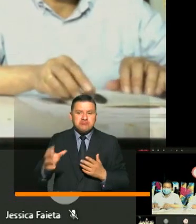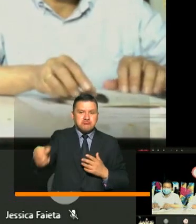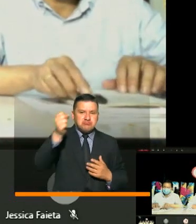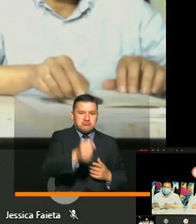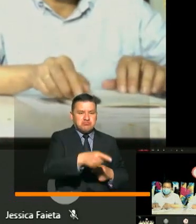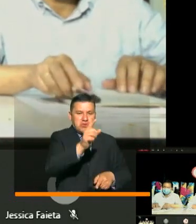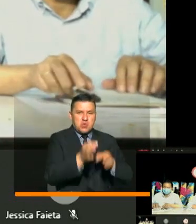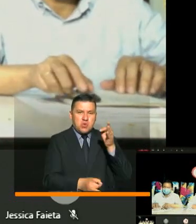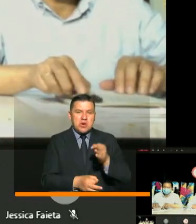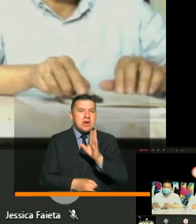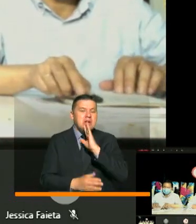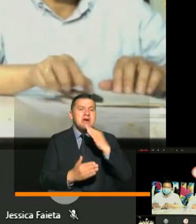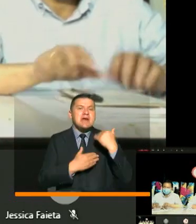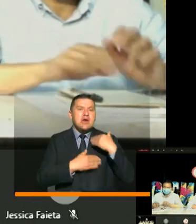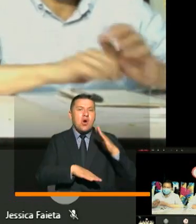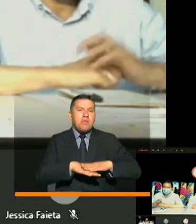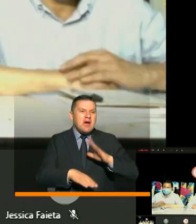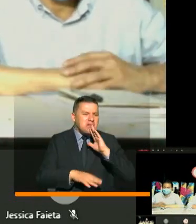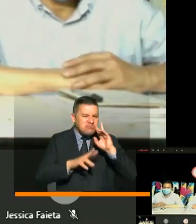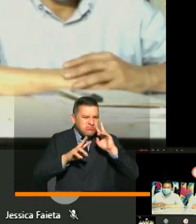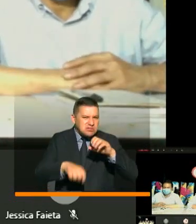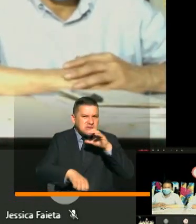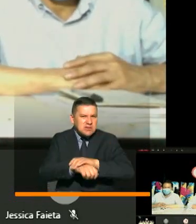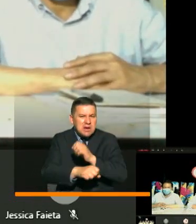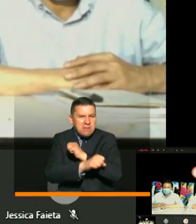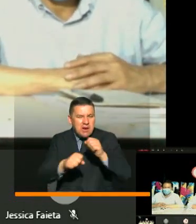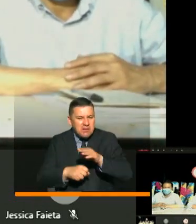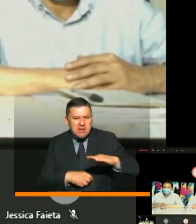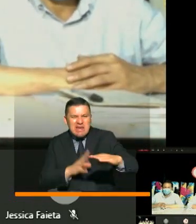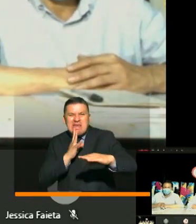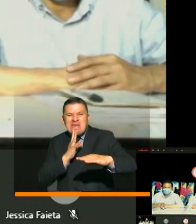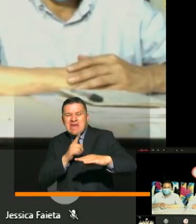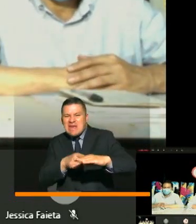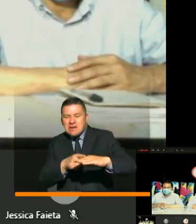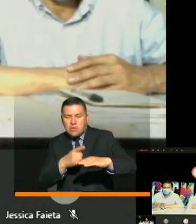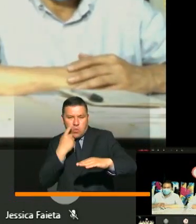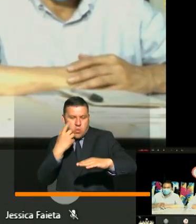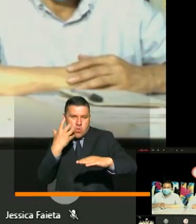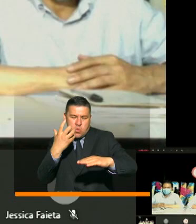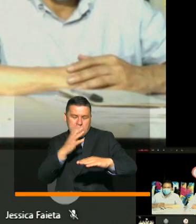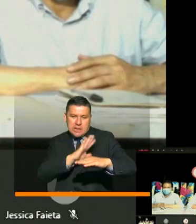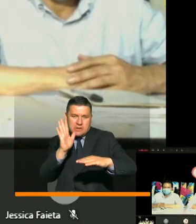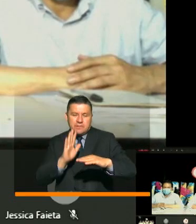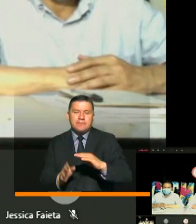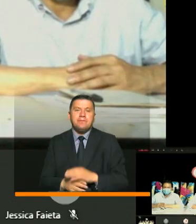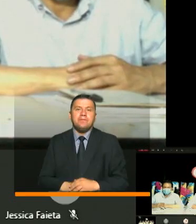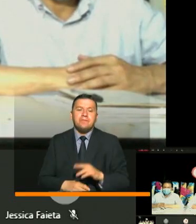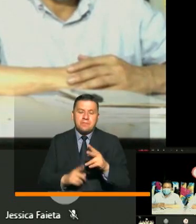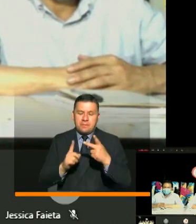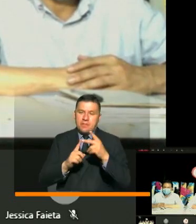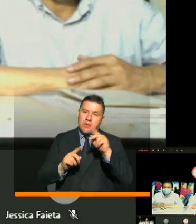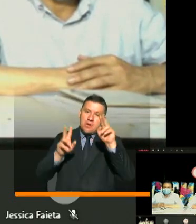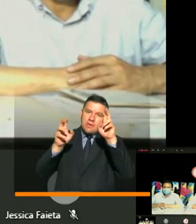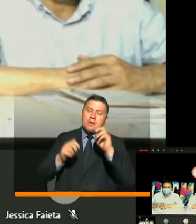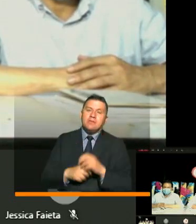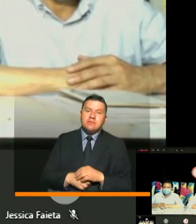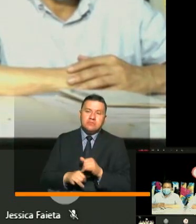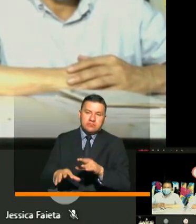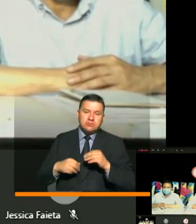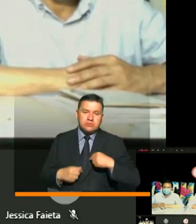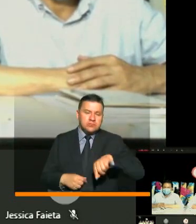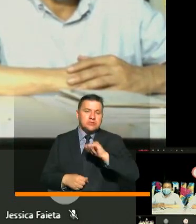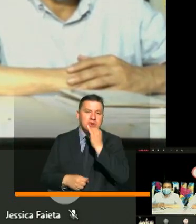llevar a la justicia quienes fueron los responsables de este demencial atentado terrorista. En segundo término, presidente, hoy adquirimos